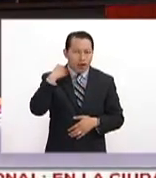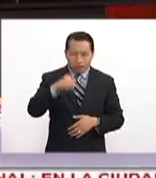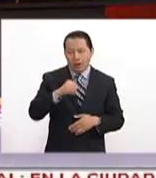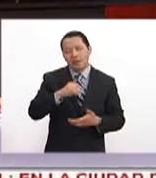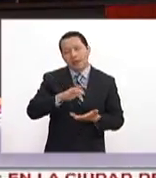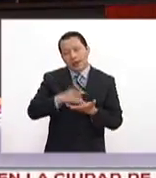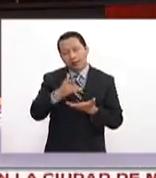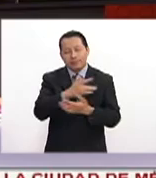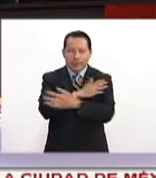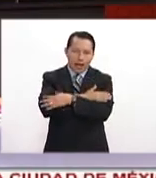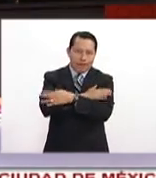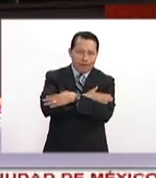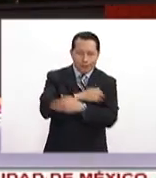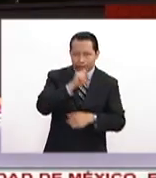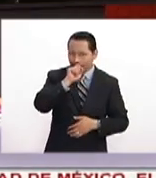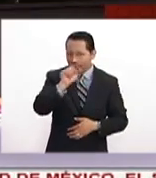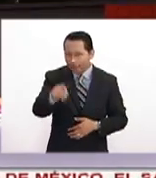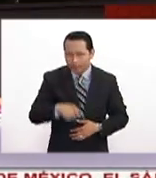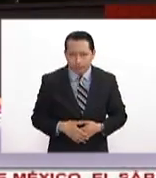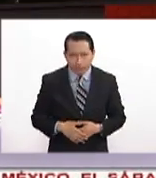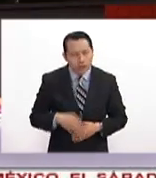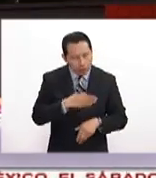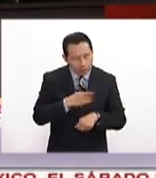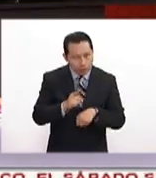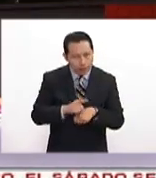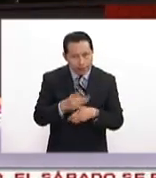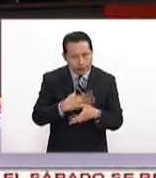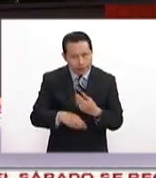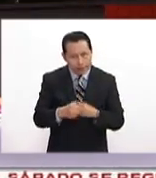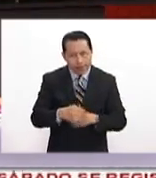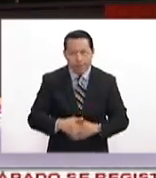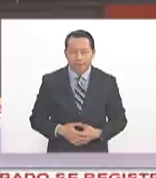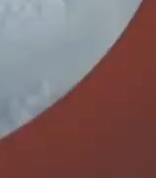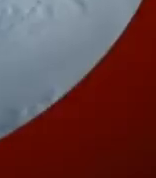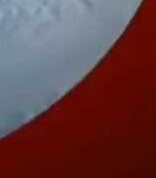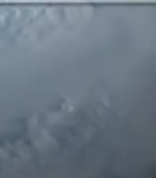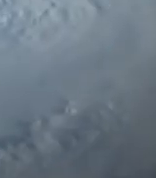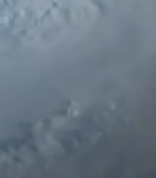muy solidario y estamos en contacto. Muy buenos días.